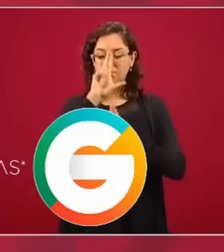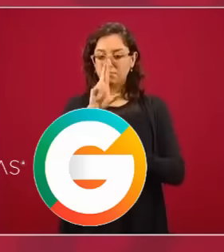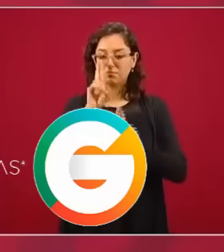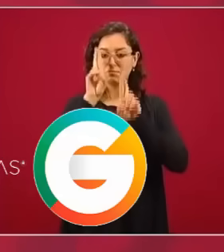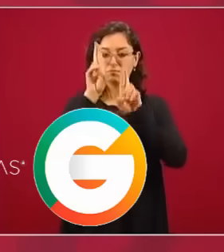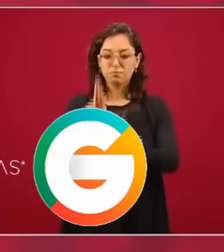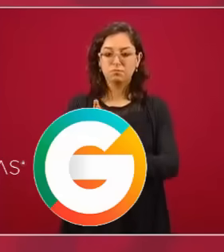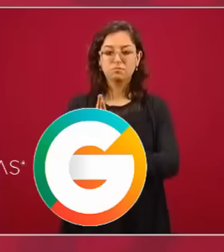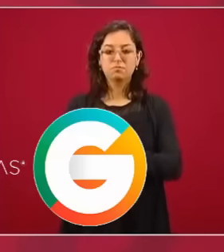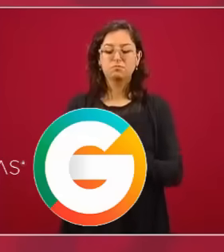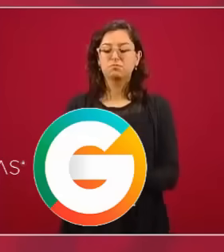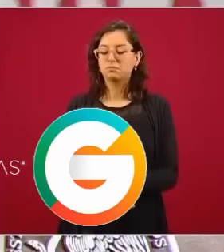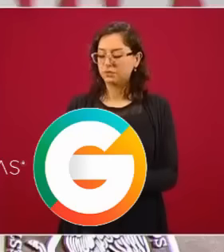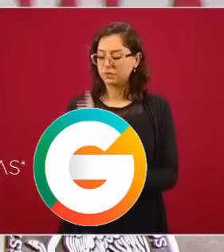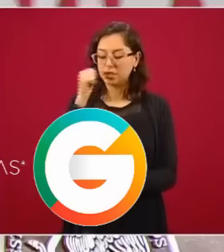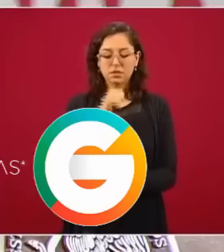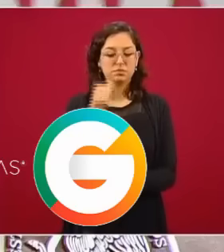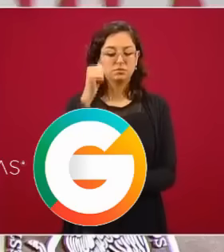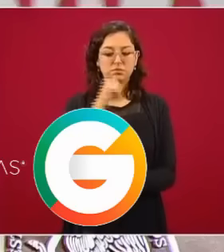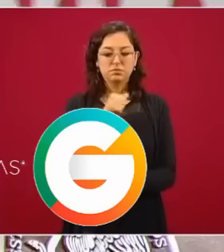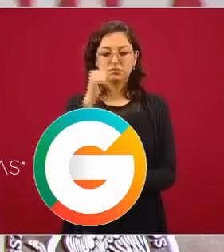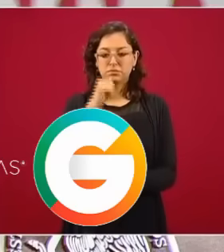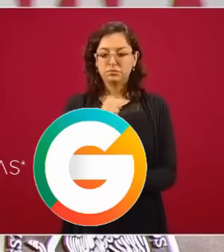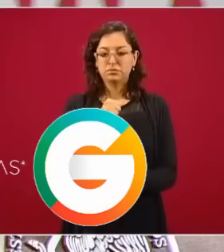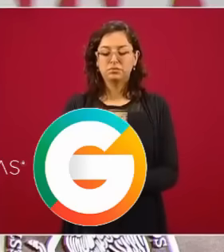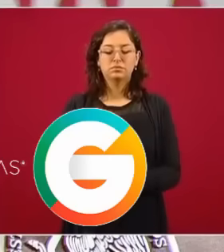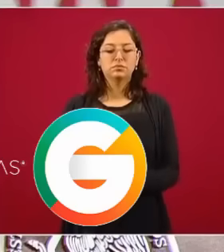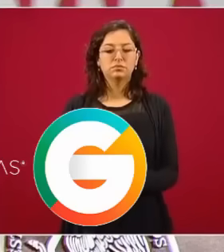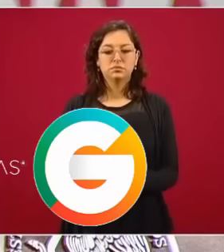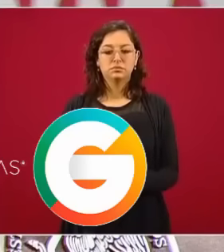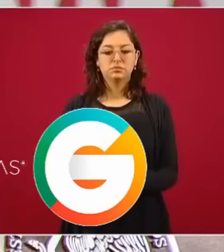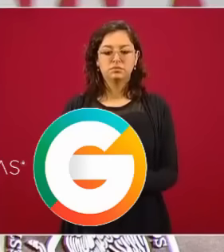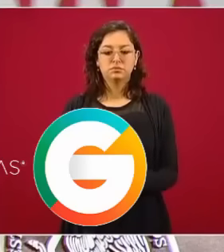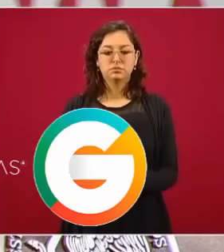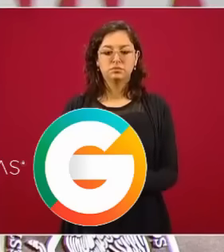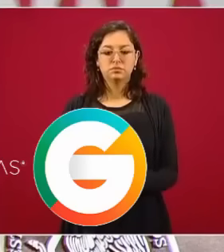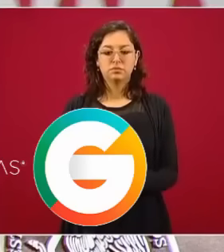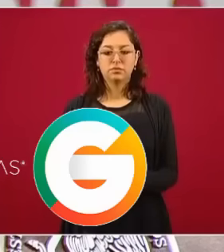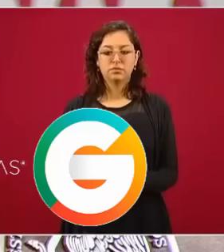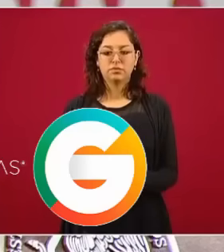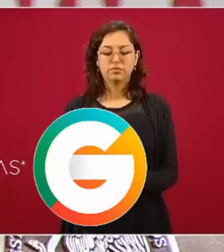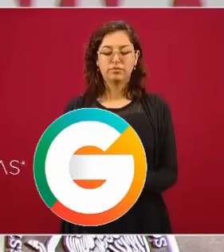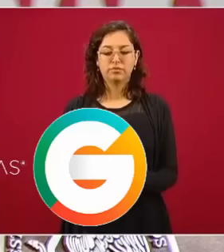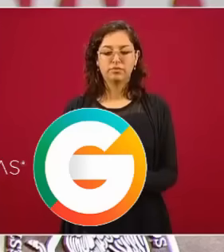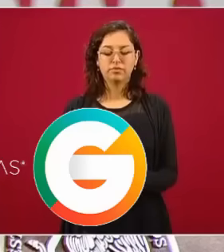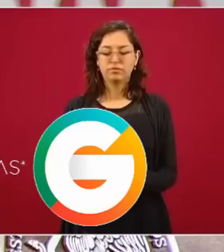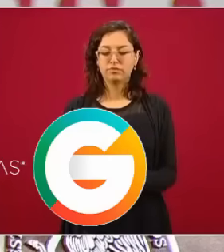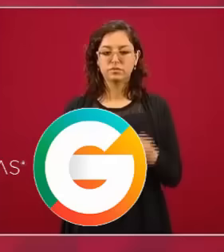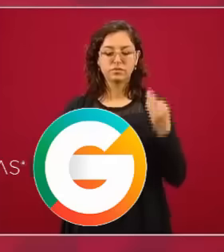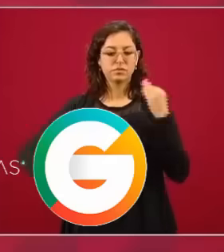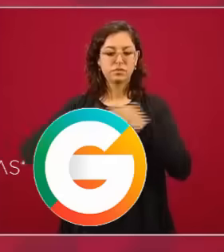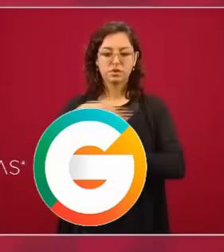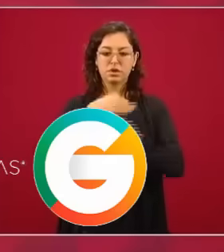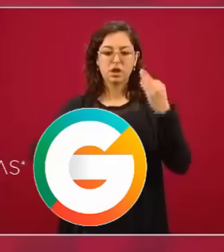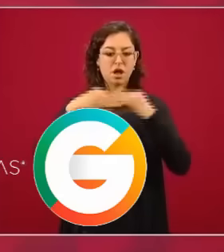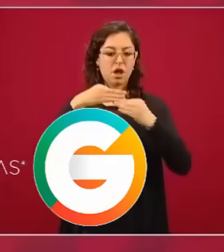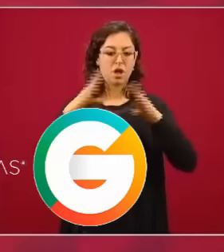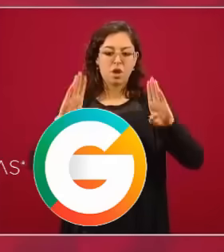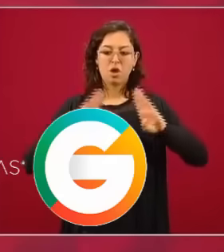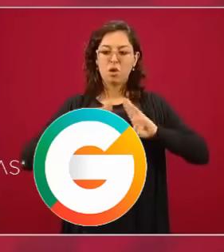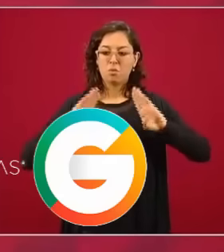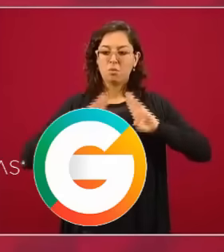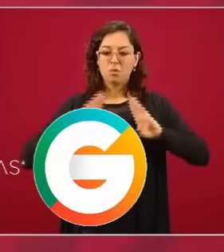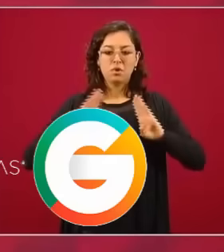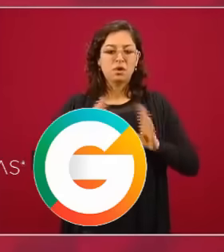al general Ángeles y a todos los militares